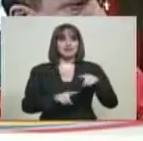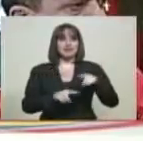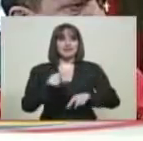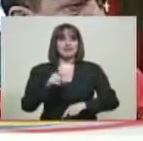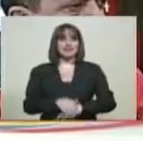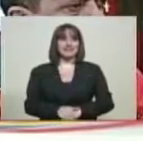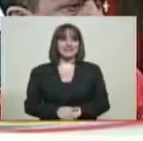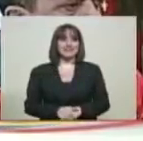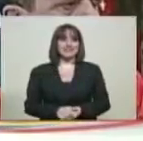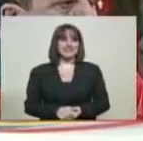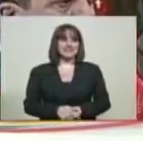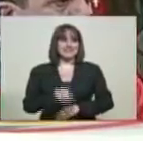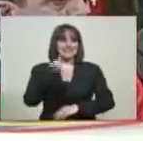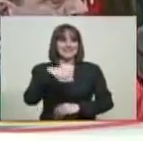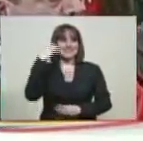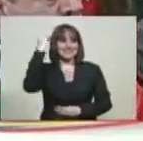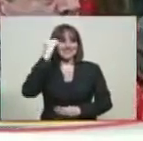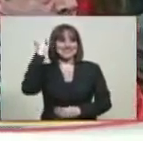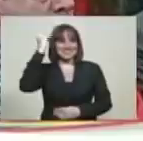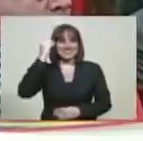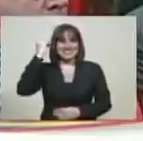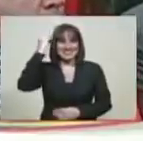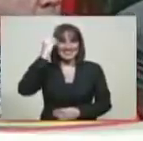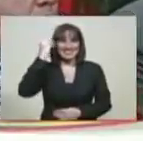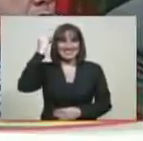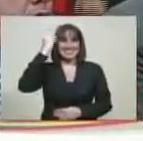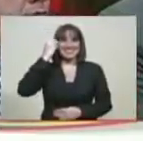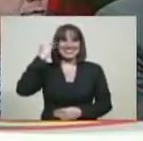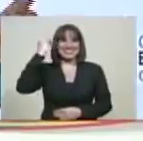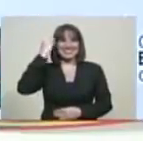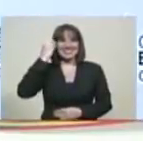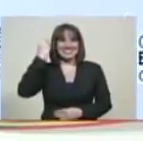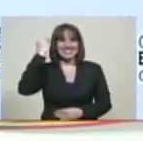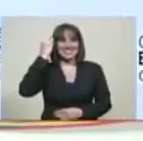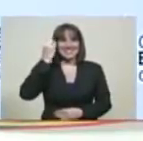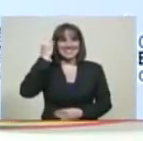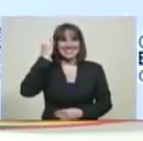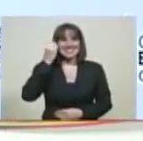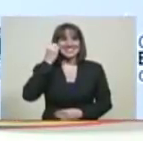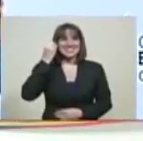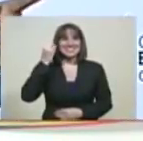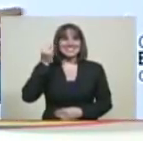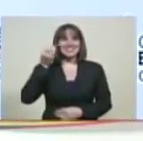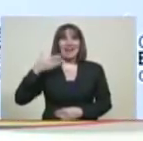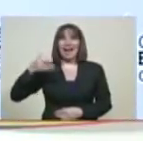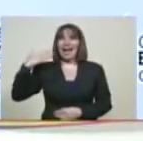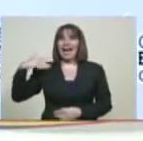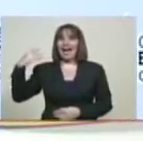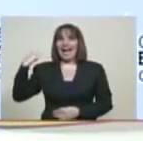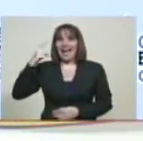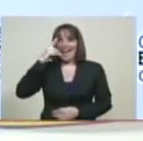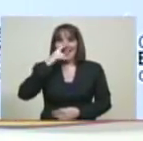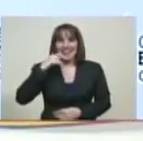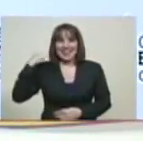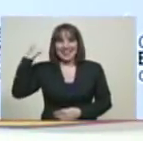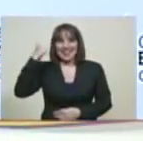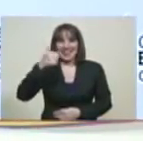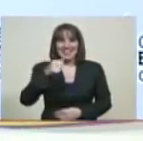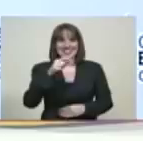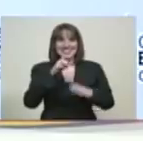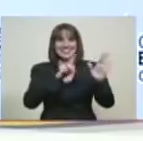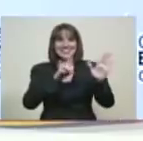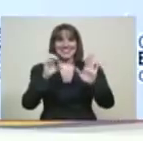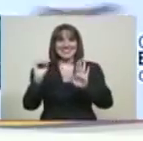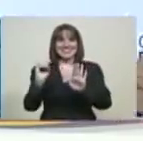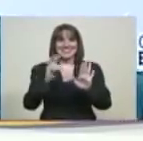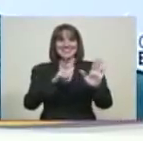pero también pienso en caldera los herrera en los 60 en los 80 y también